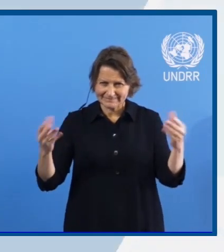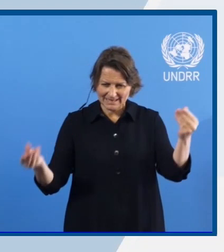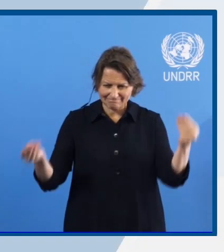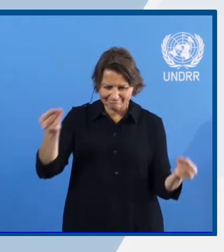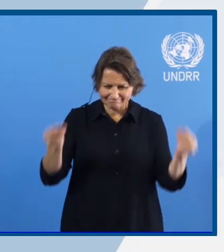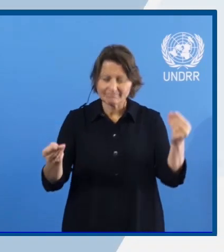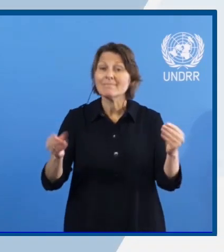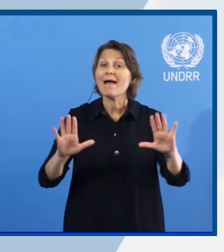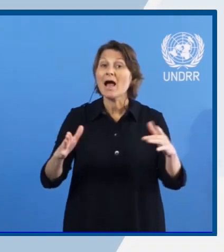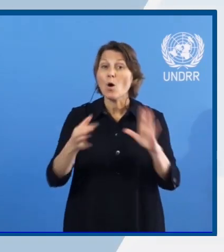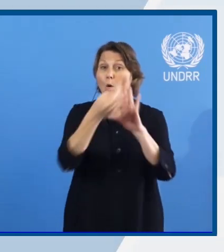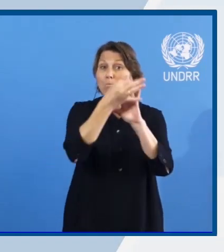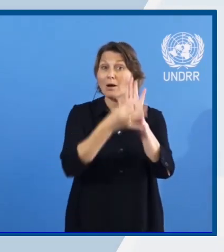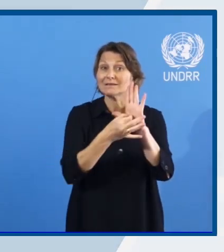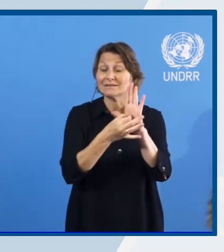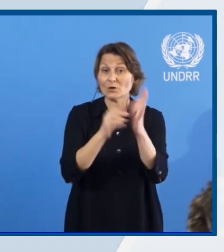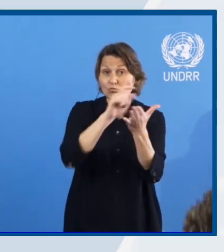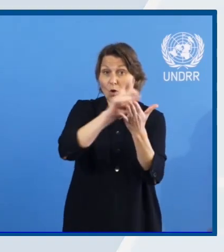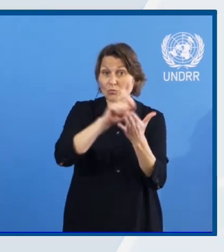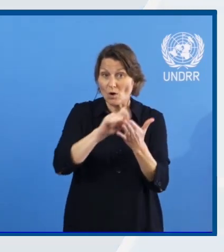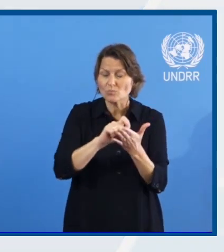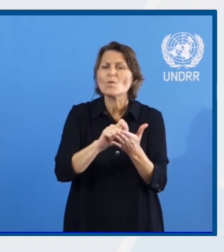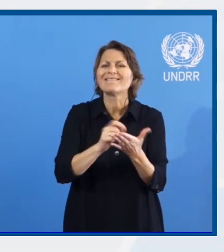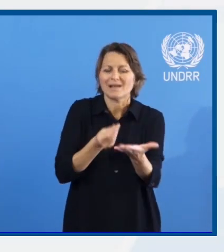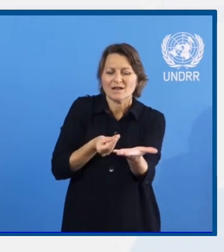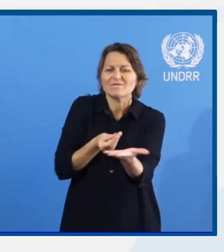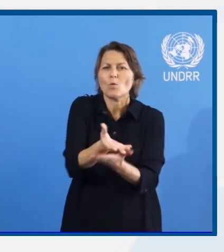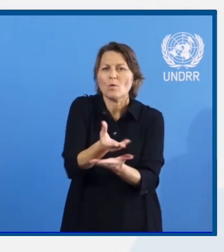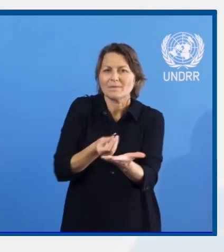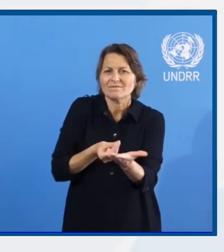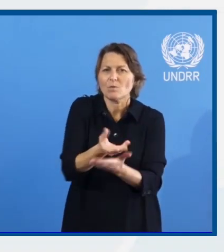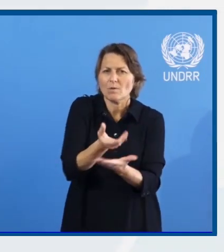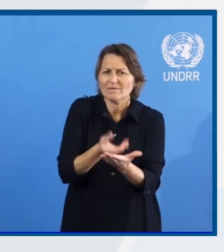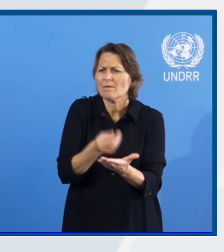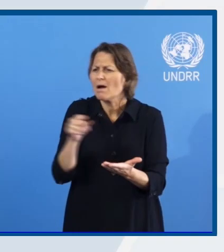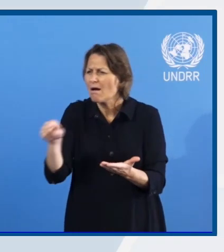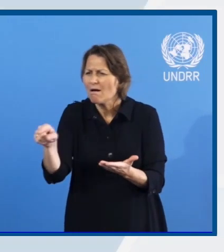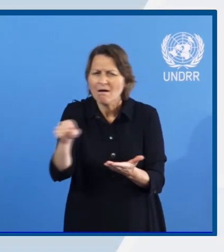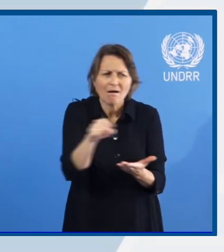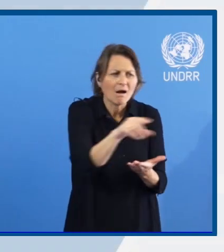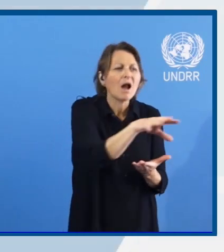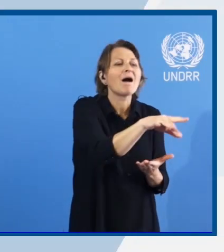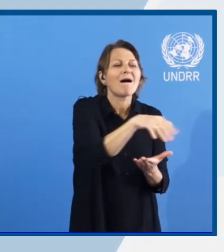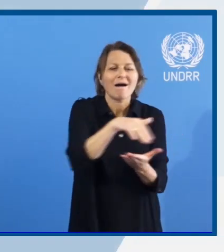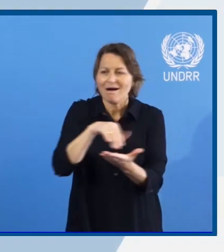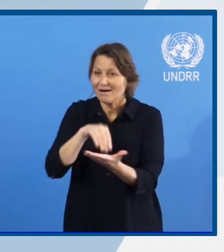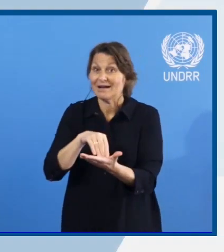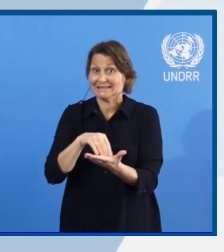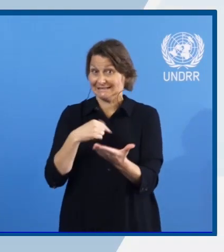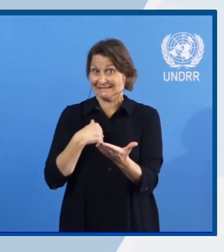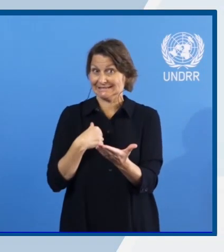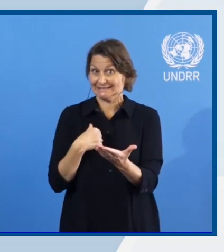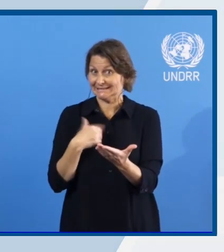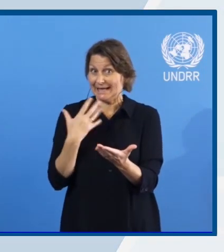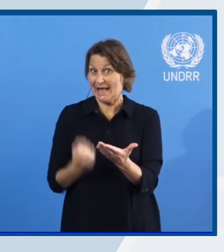superaba la información que nosotros teníamos. Y tengo que decir que además nos dábamos cuenta de que no compartían la información.